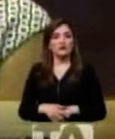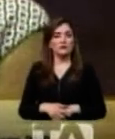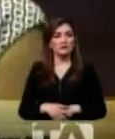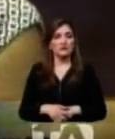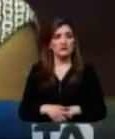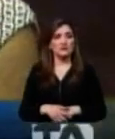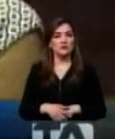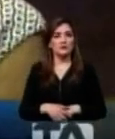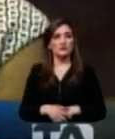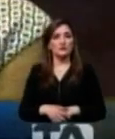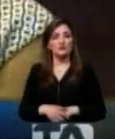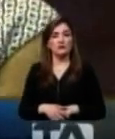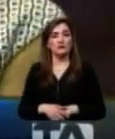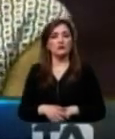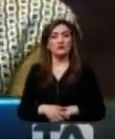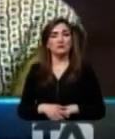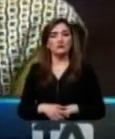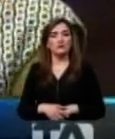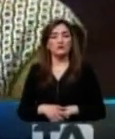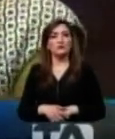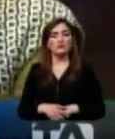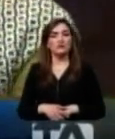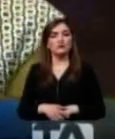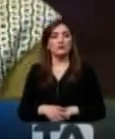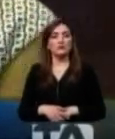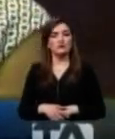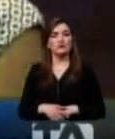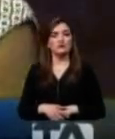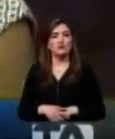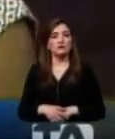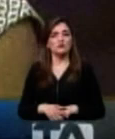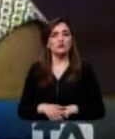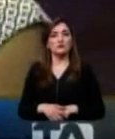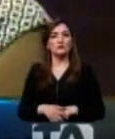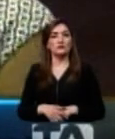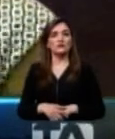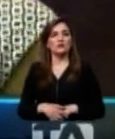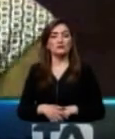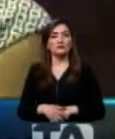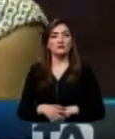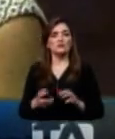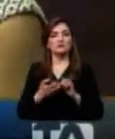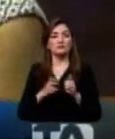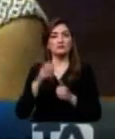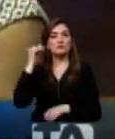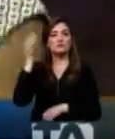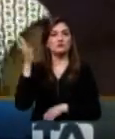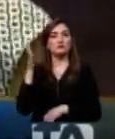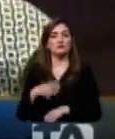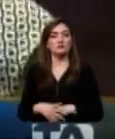en la construcción de consensos de acuerdo a la voluntad popular expresada el 4 de febrero